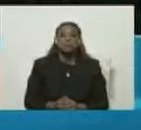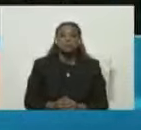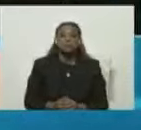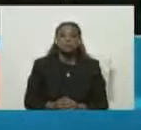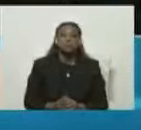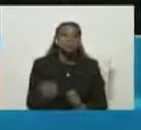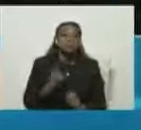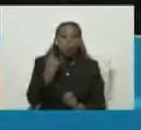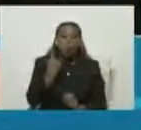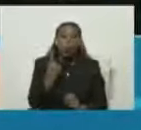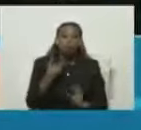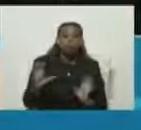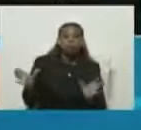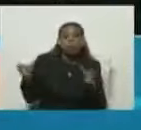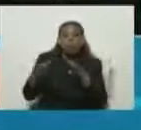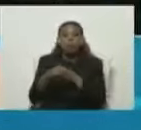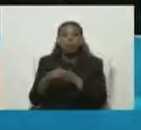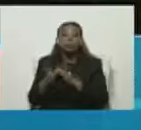Solo con la izquierda.